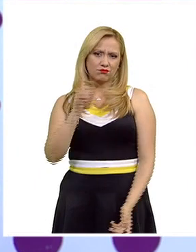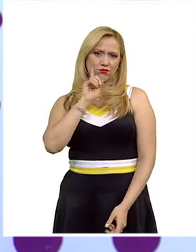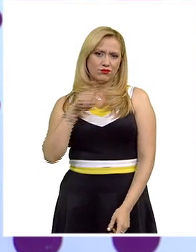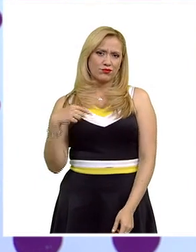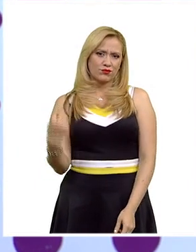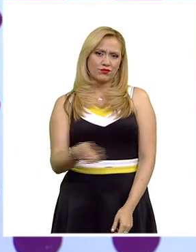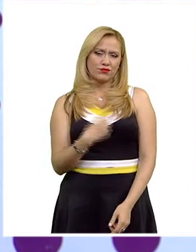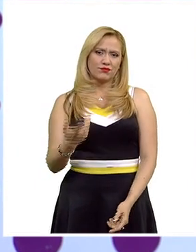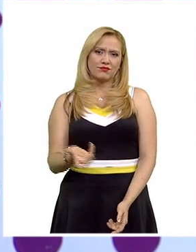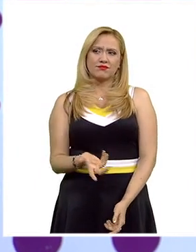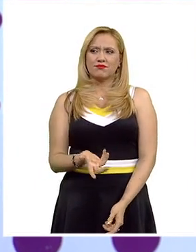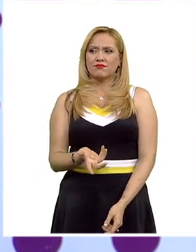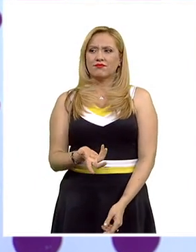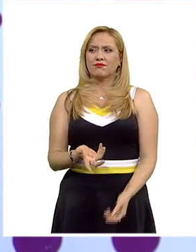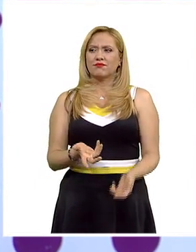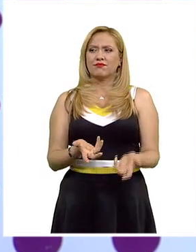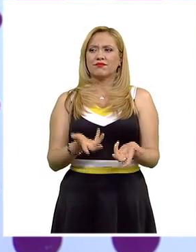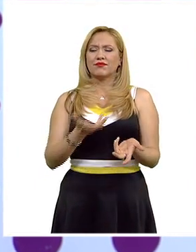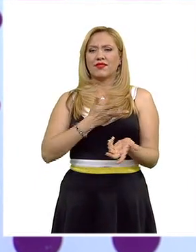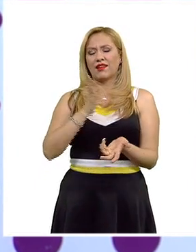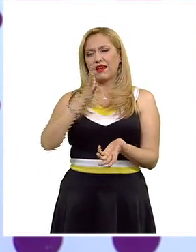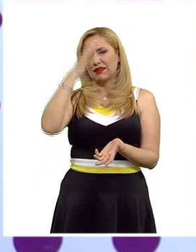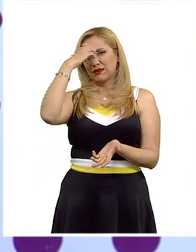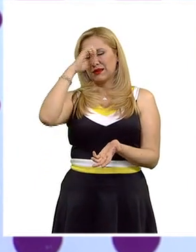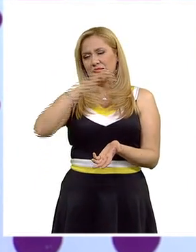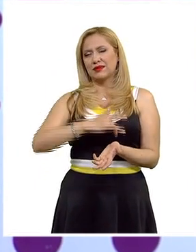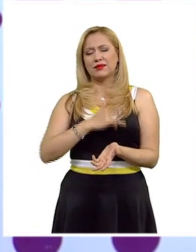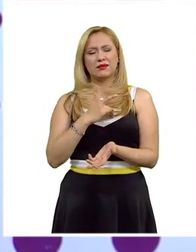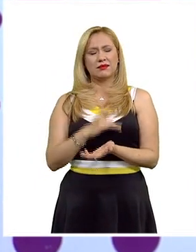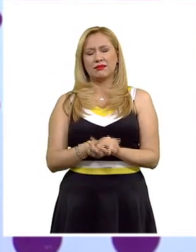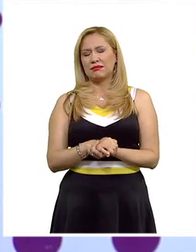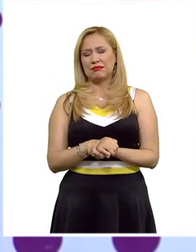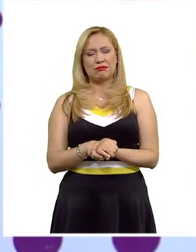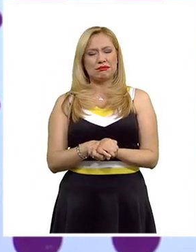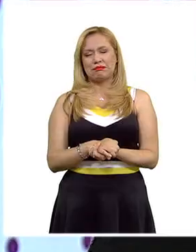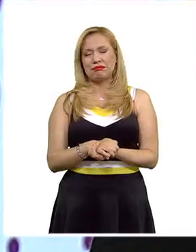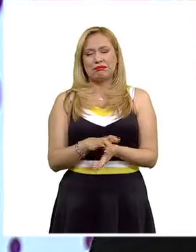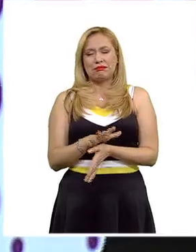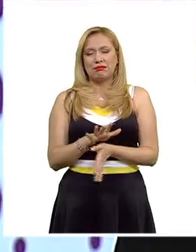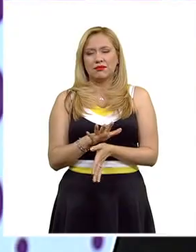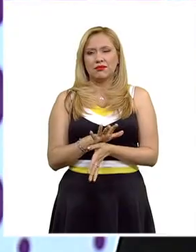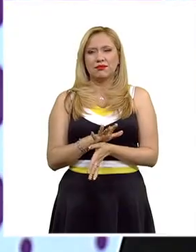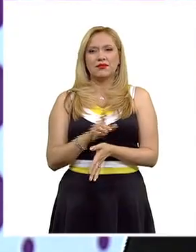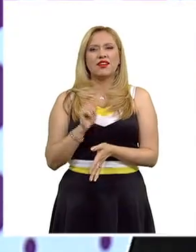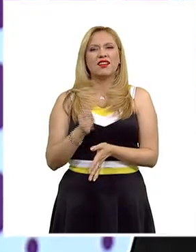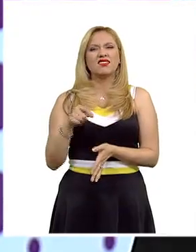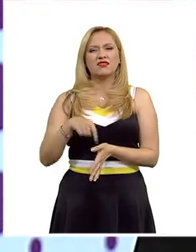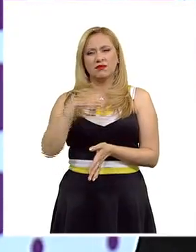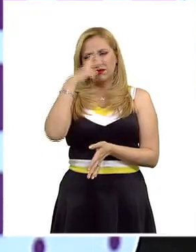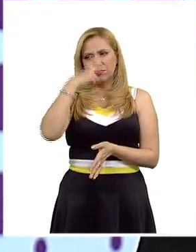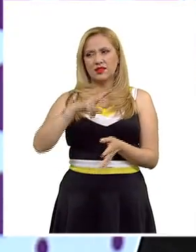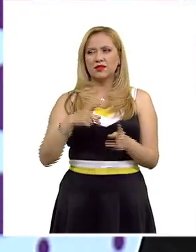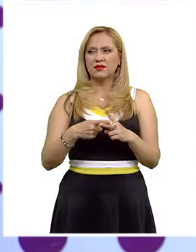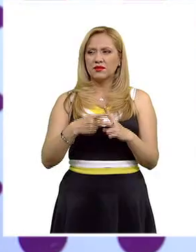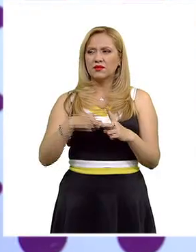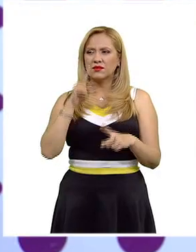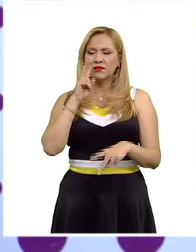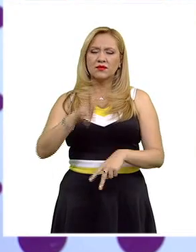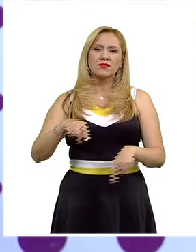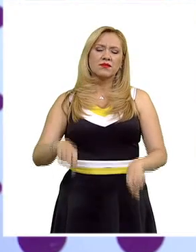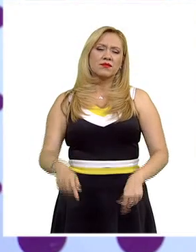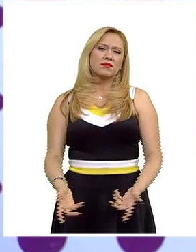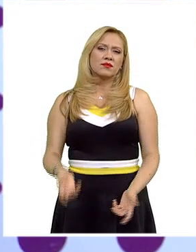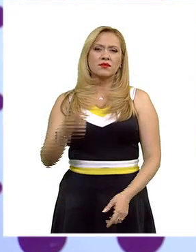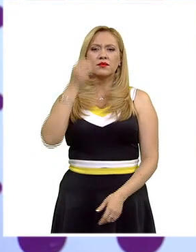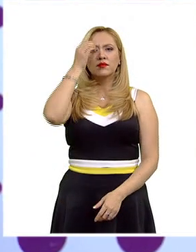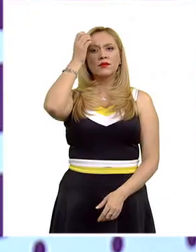tienen, o buen número de mujeres tienen esa experiencia, esa infortunada experiencia, pero ¿qué hay de números, de estadísticas de la situación en